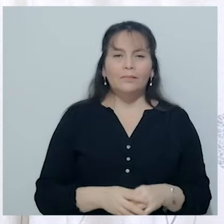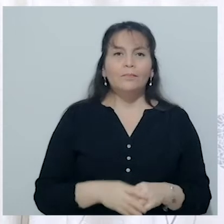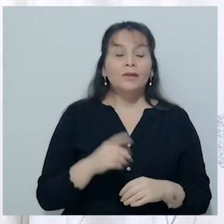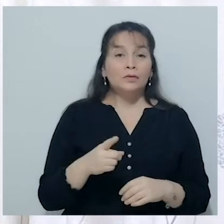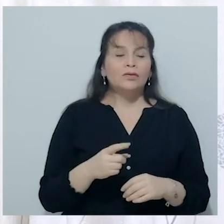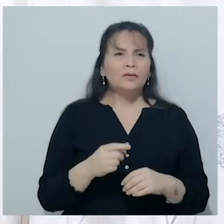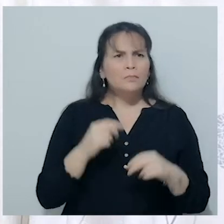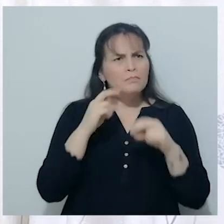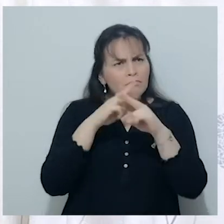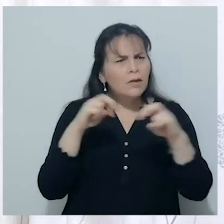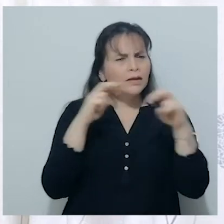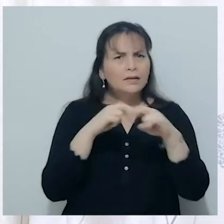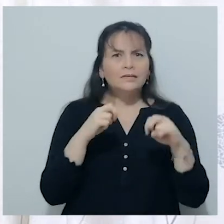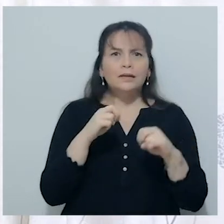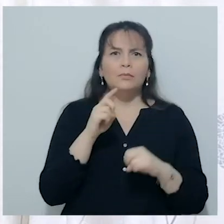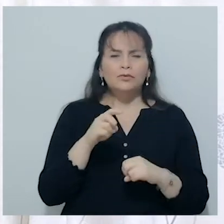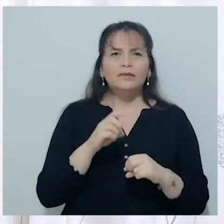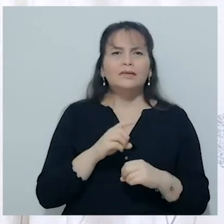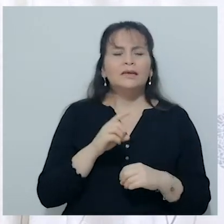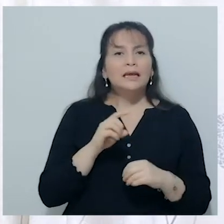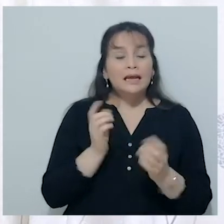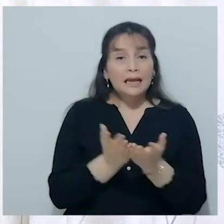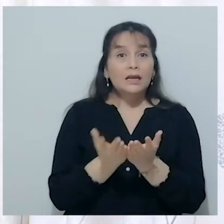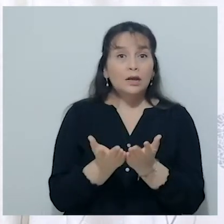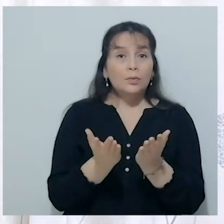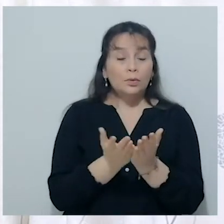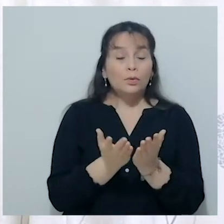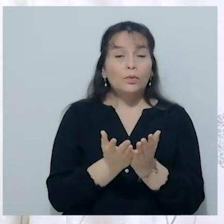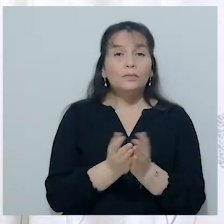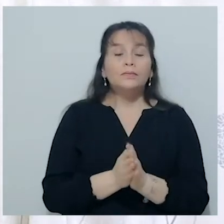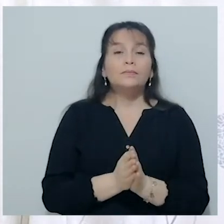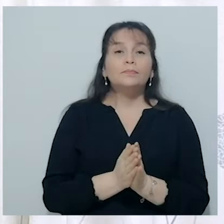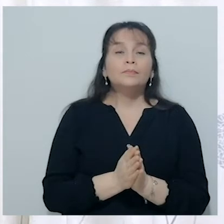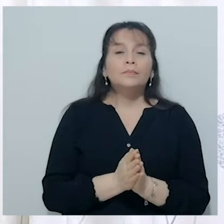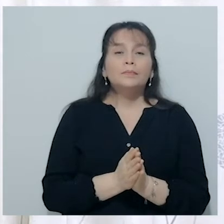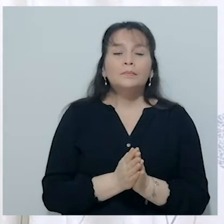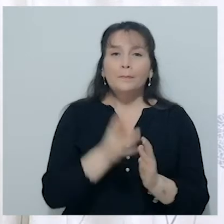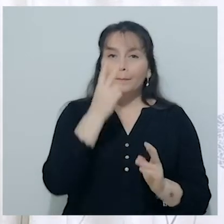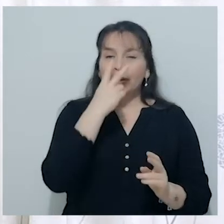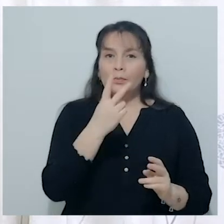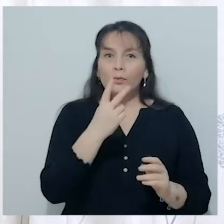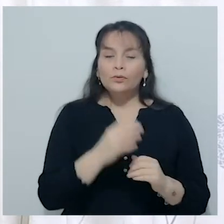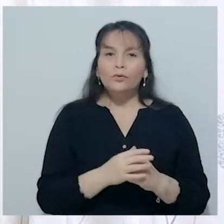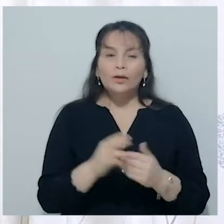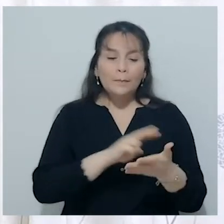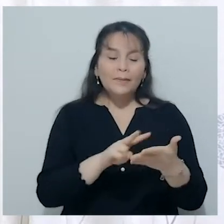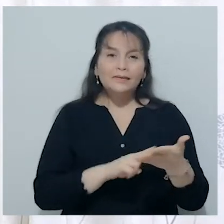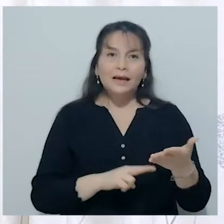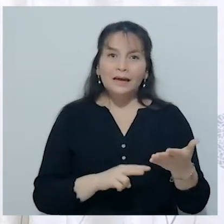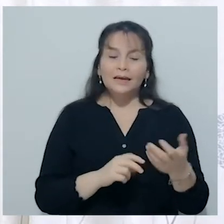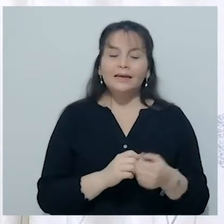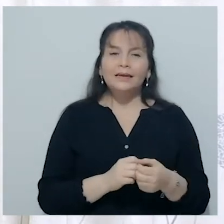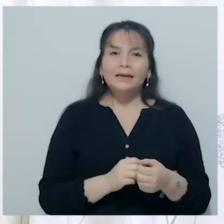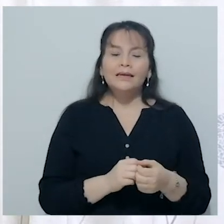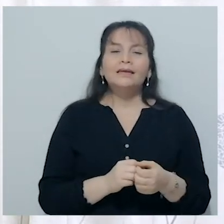Por eso entonces cuando analizamos Deuteronomio capítulo 6 versículo 4 encontramos un pasaje rico y relevante que